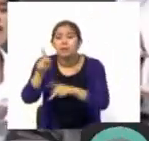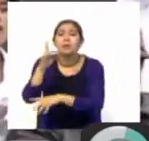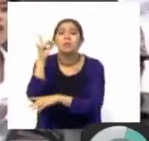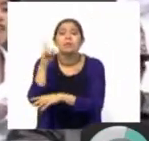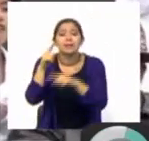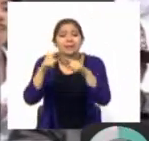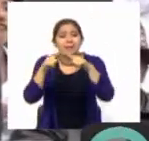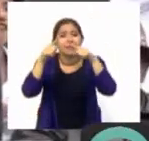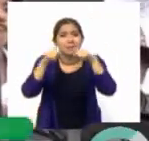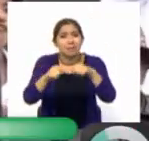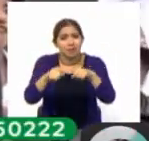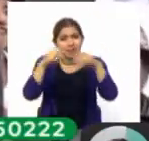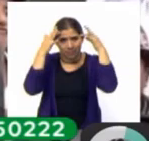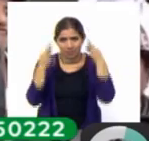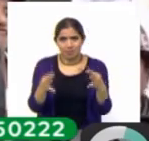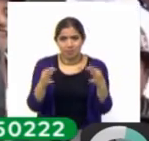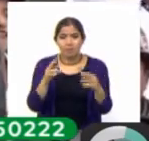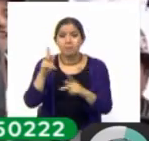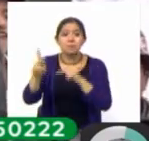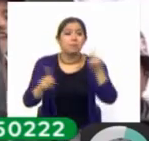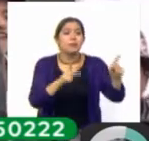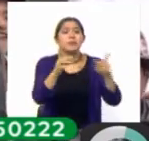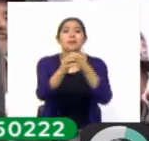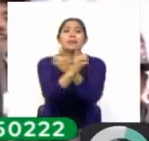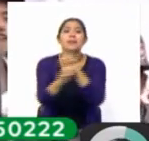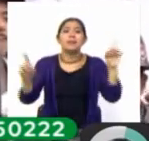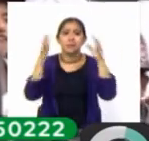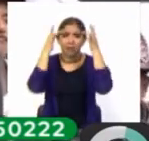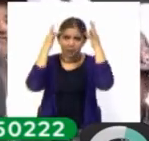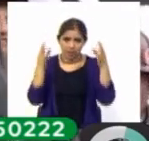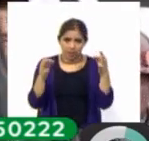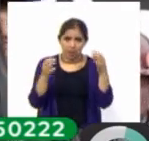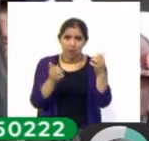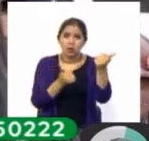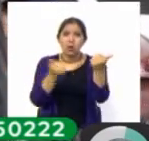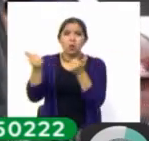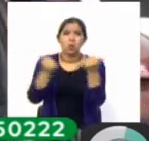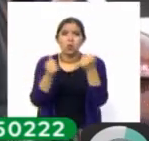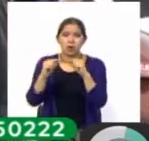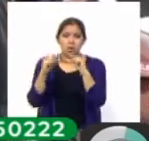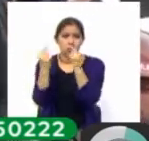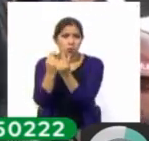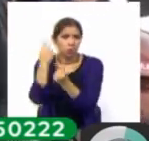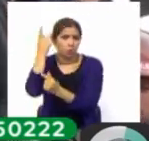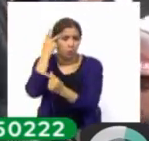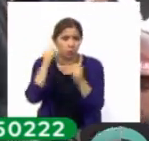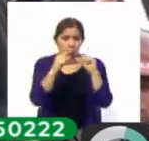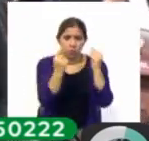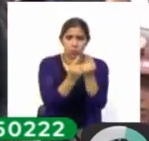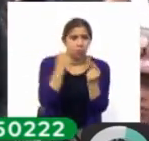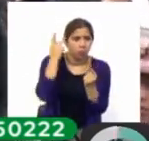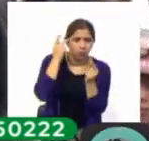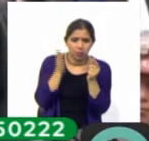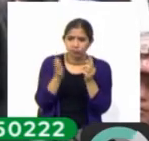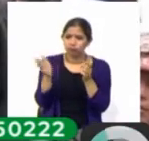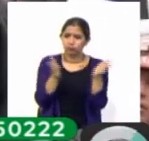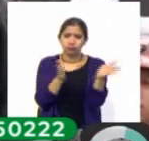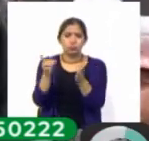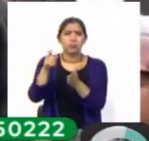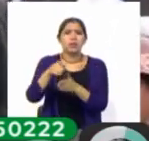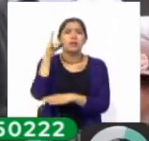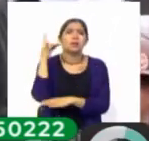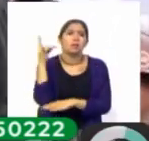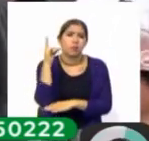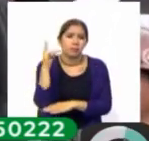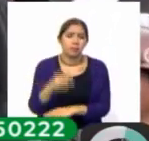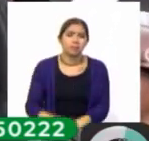El pueblo democráticamente decide de qué línea política y qué programa necesita el pueblo boliviano. El